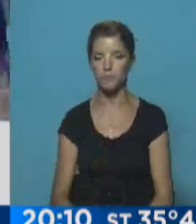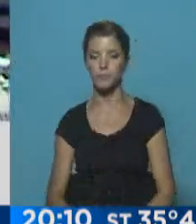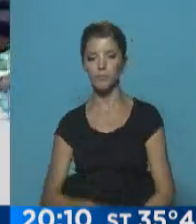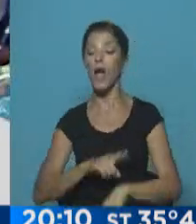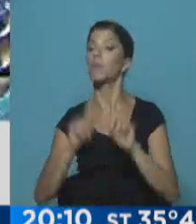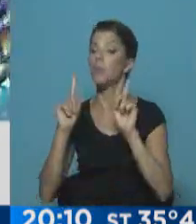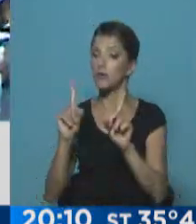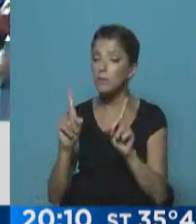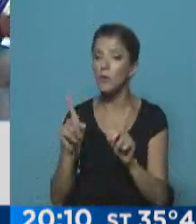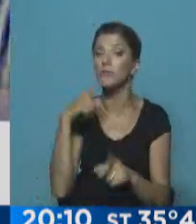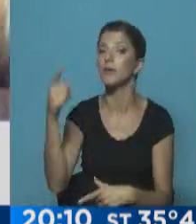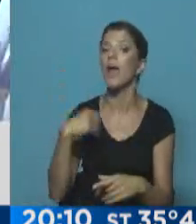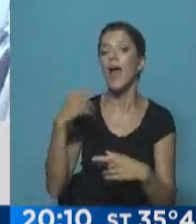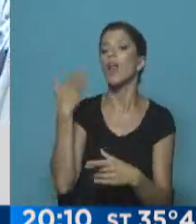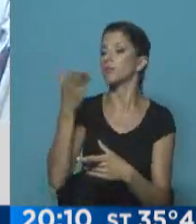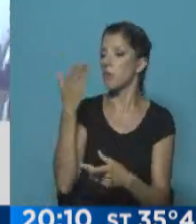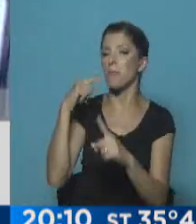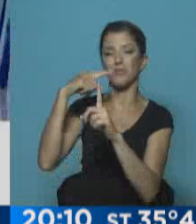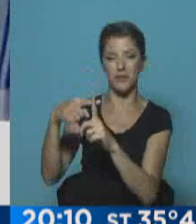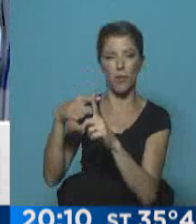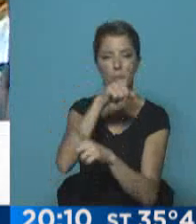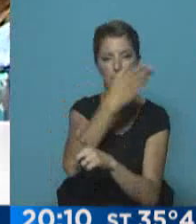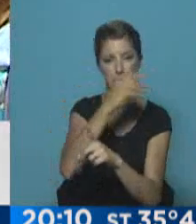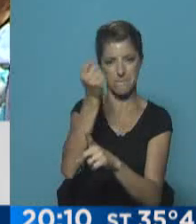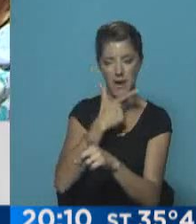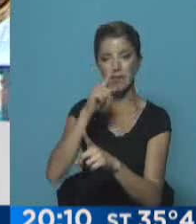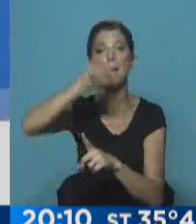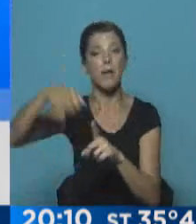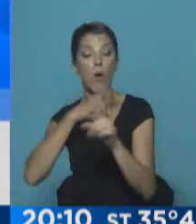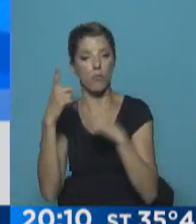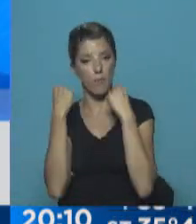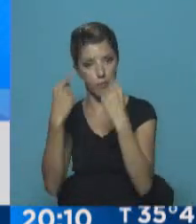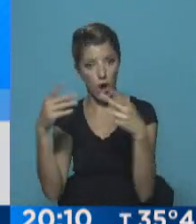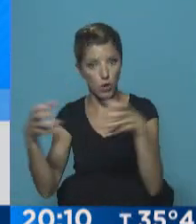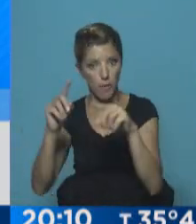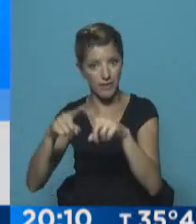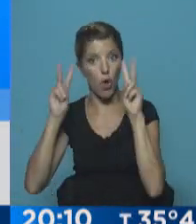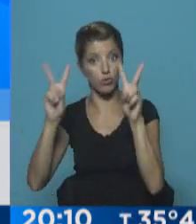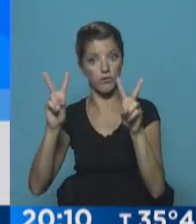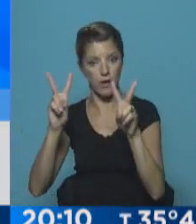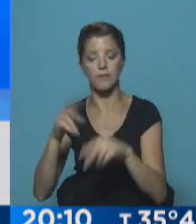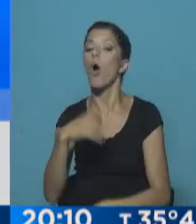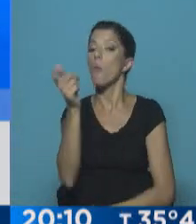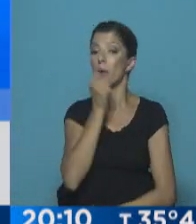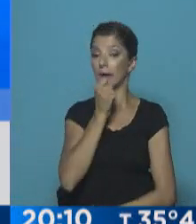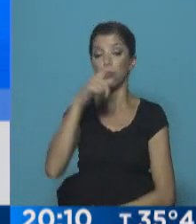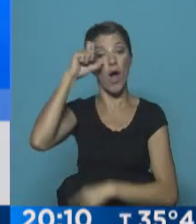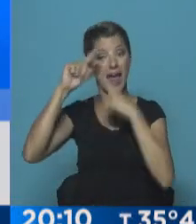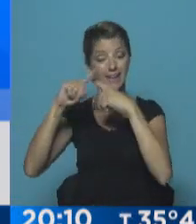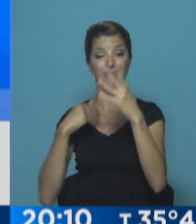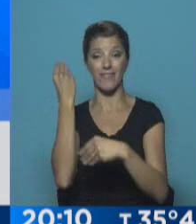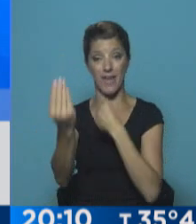de crías desde la fila justicialistas como la del ex candidato a presidente Daniel